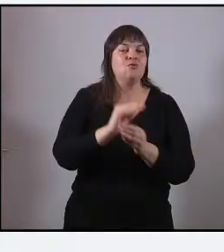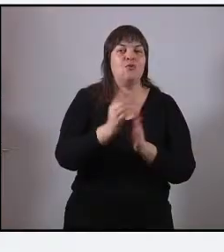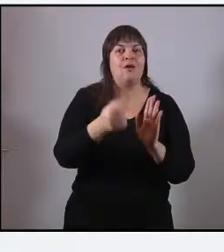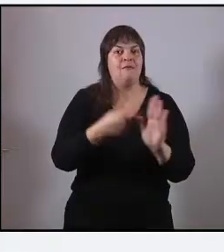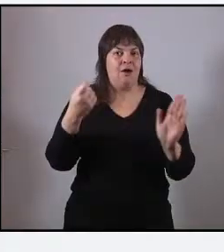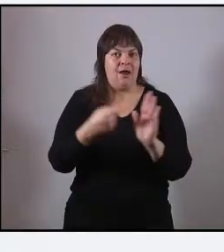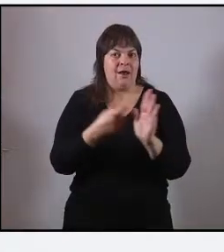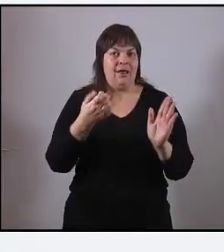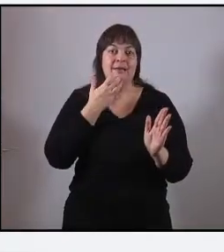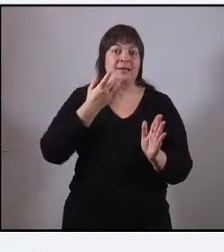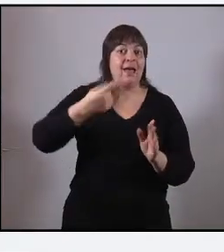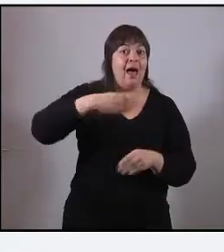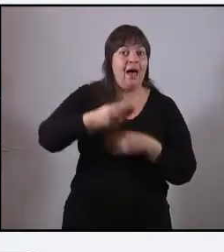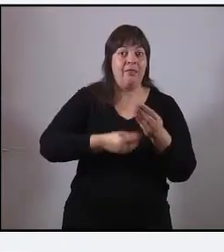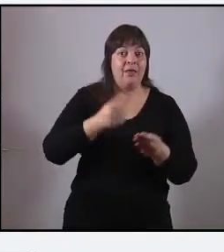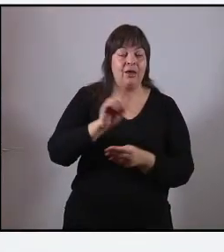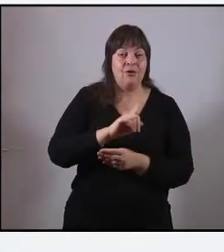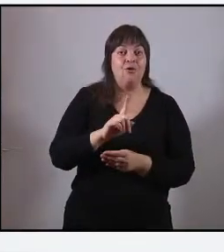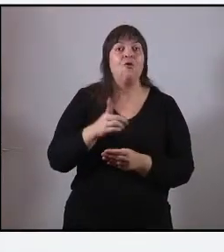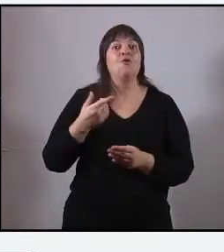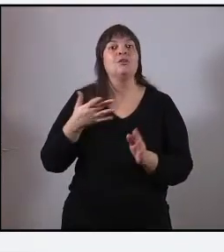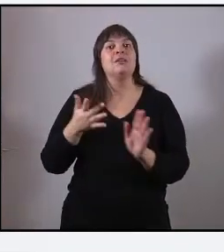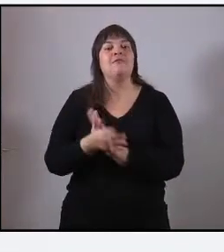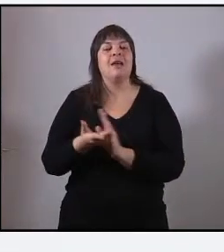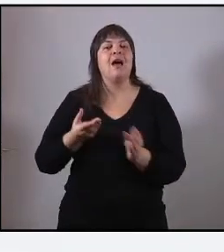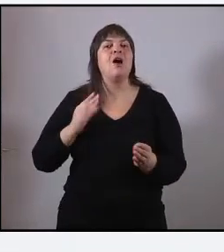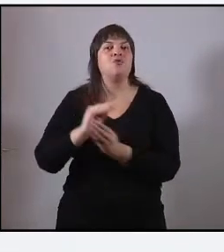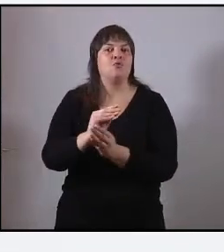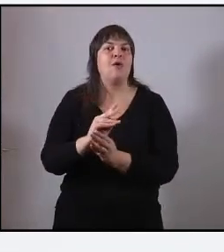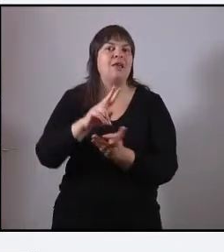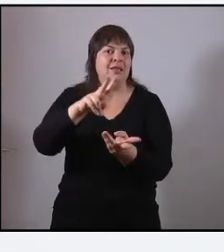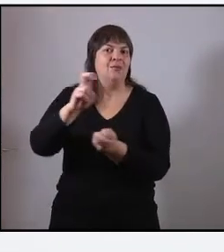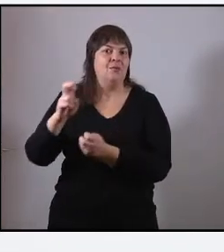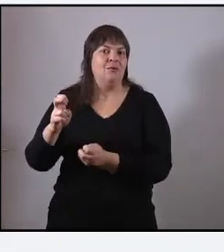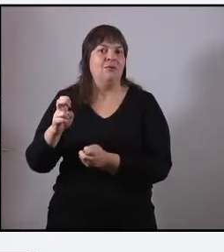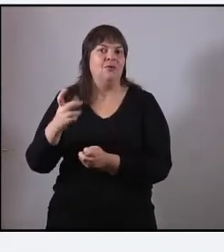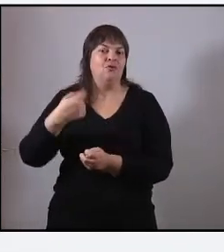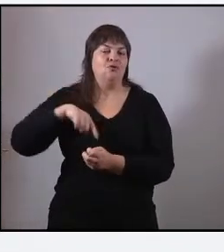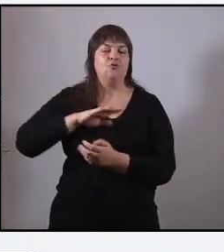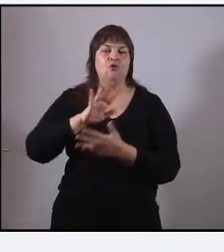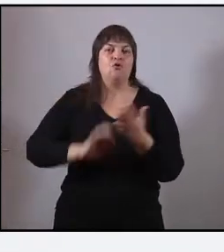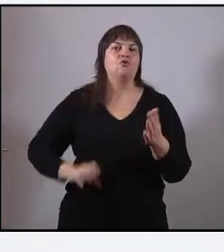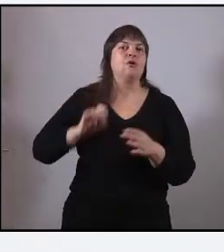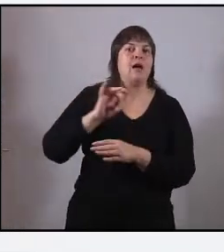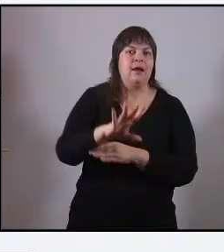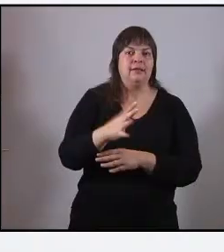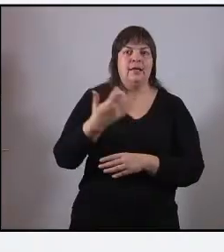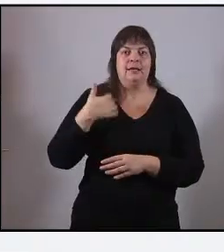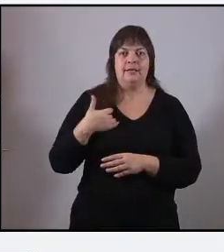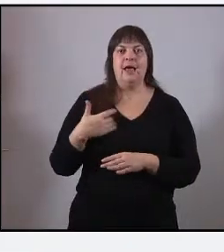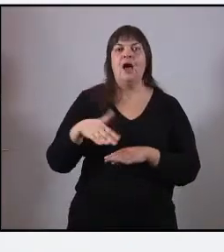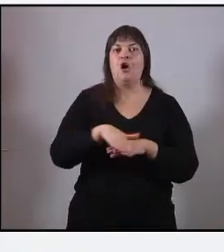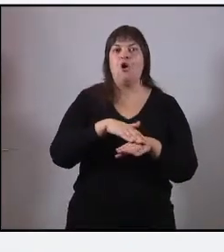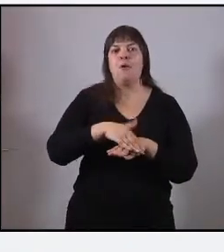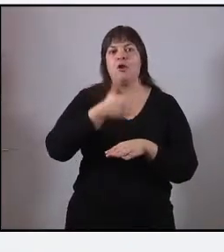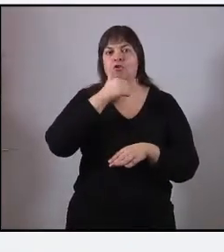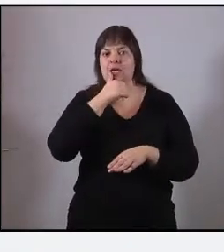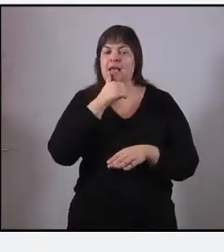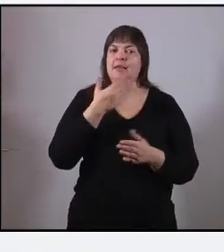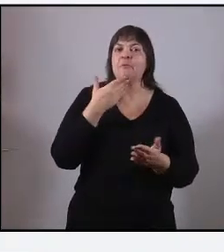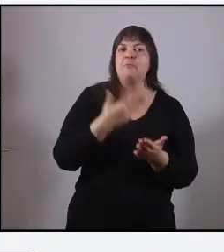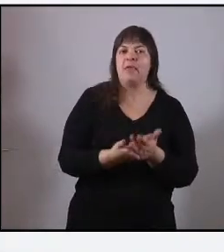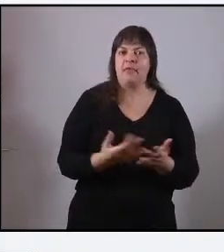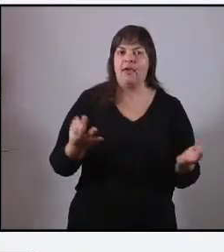no lo hace, estas ayudas tributan. Nosotros ya le hemos enviado una carta al Gobierno del señor Sánchez pidiéndole que